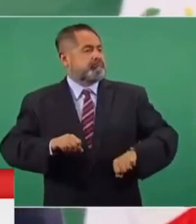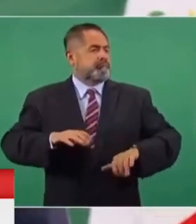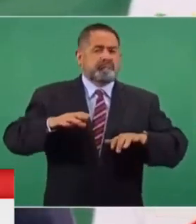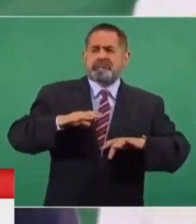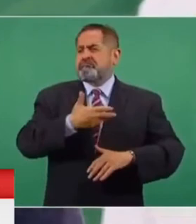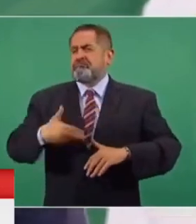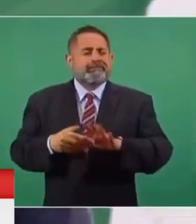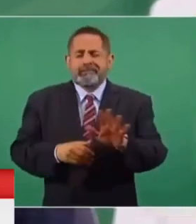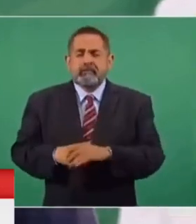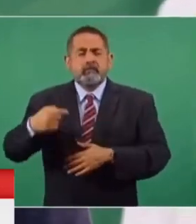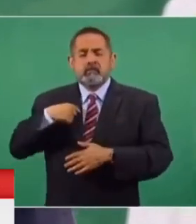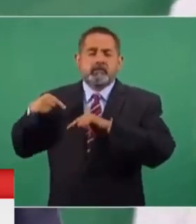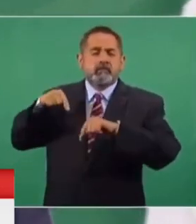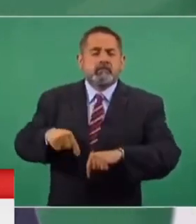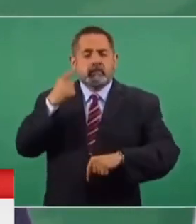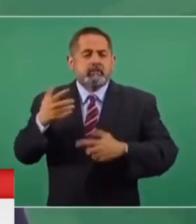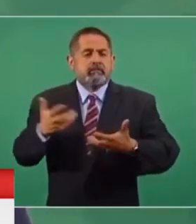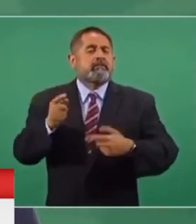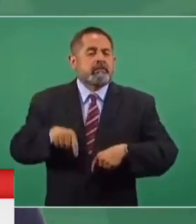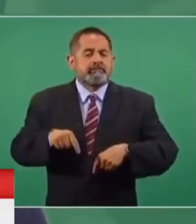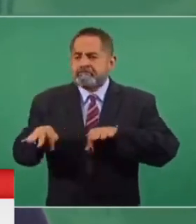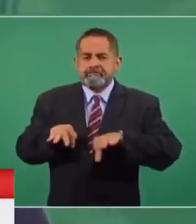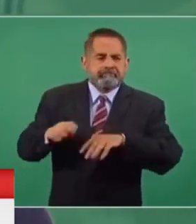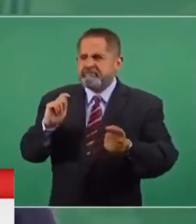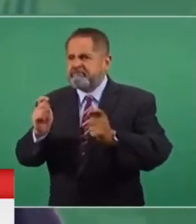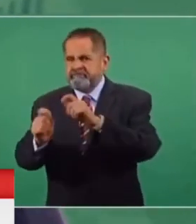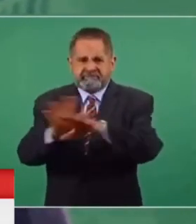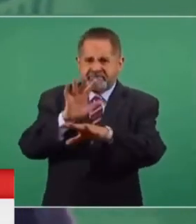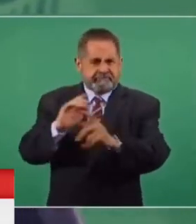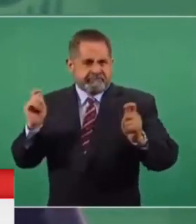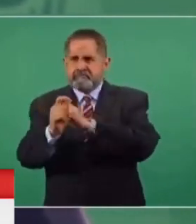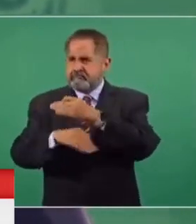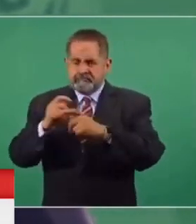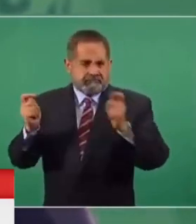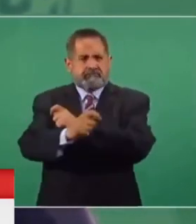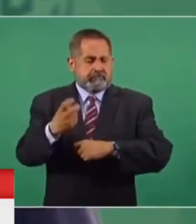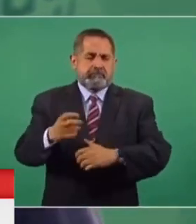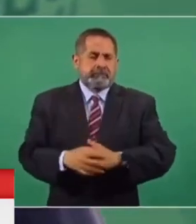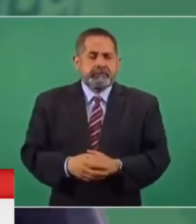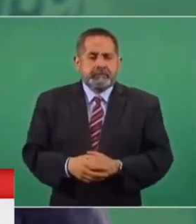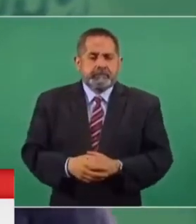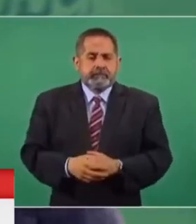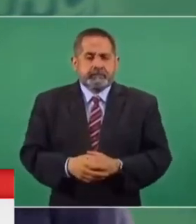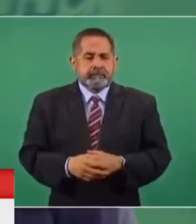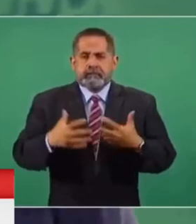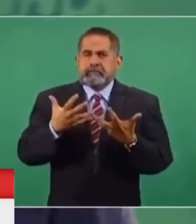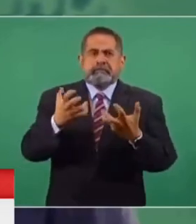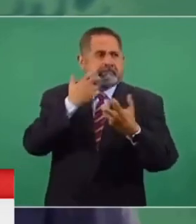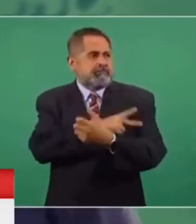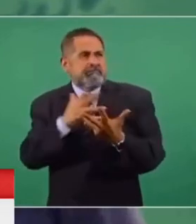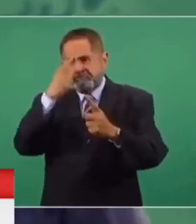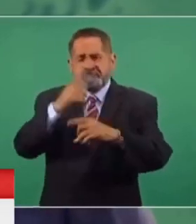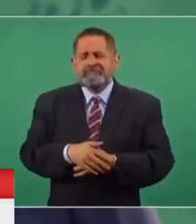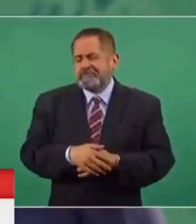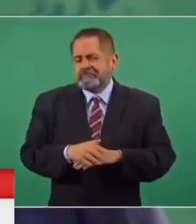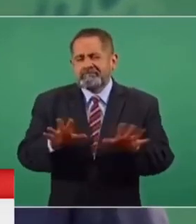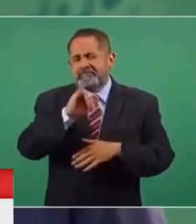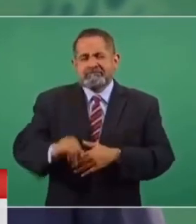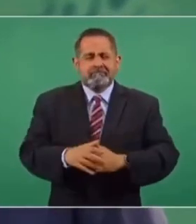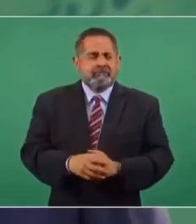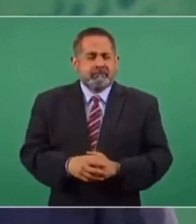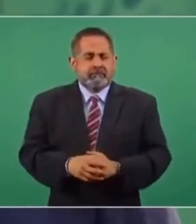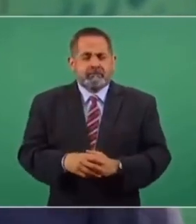poder. Llegué aquí para transformar a México. No me mueve la ambición al poder por el poder.